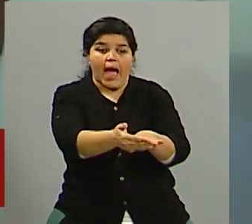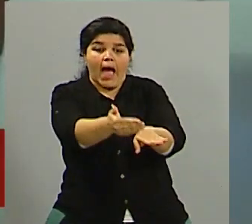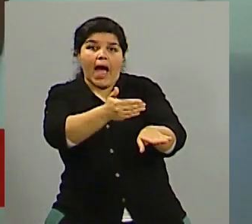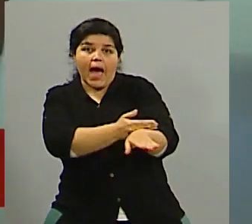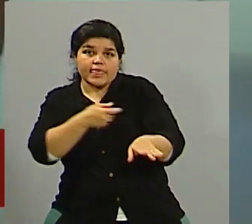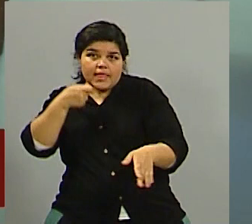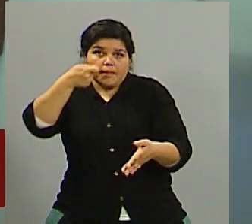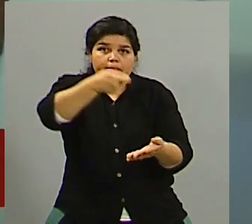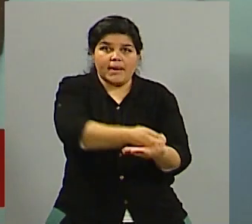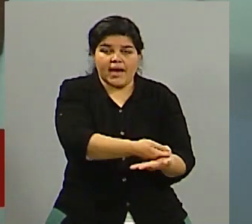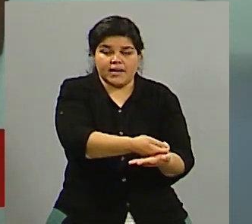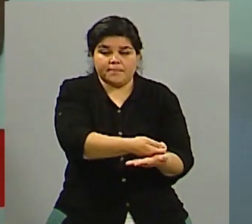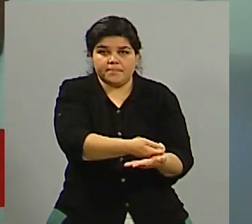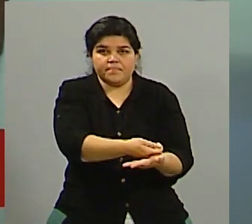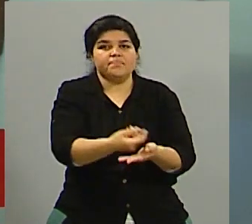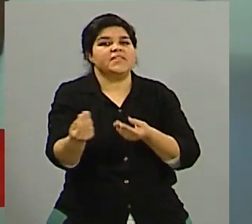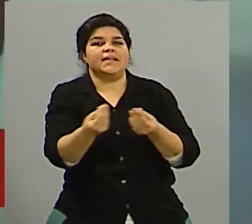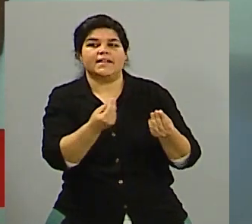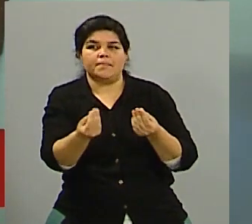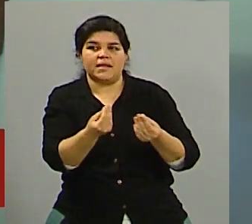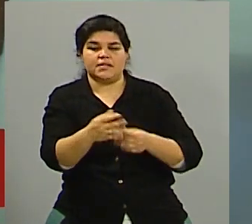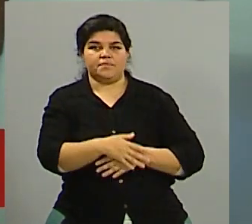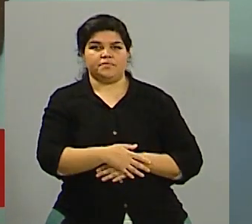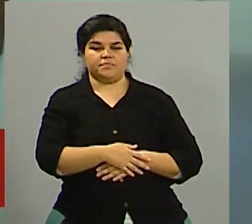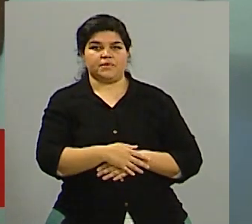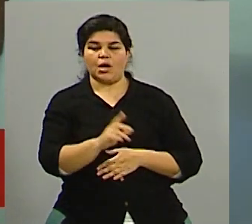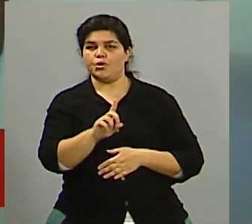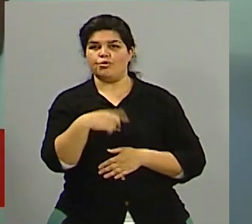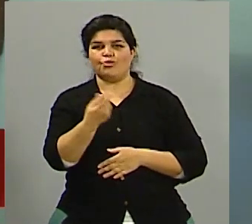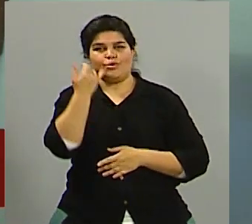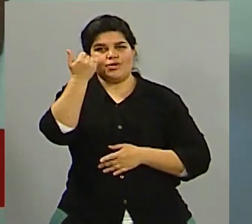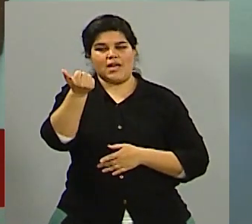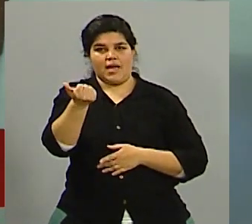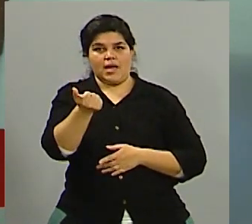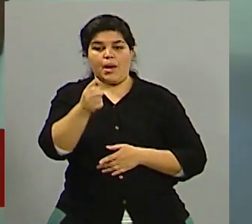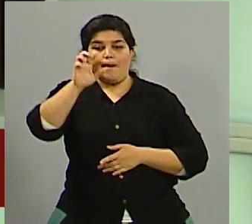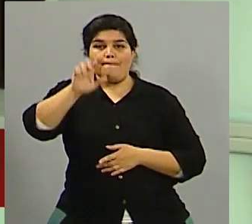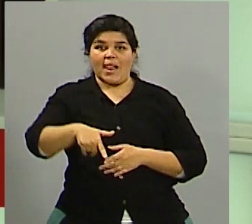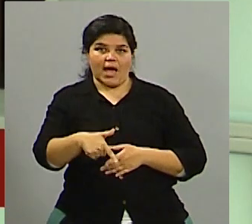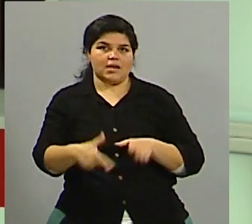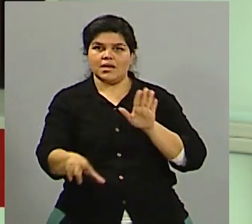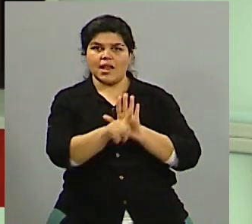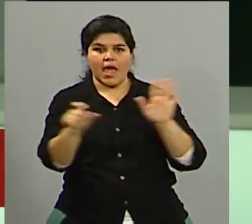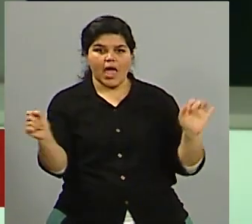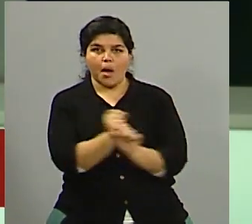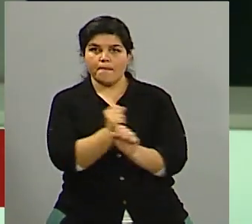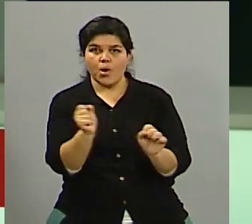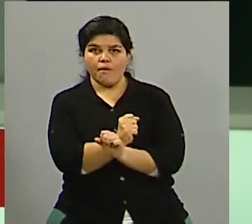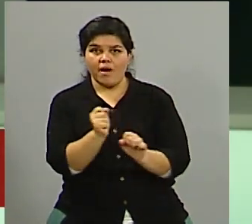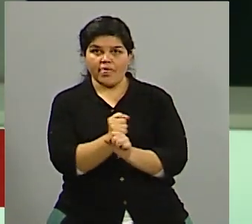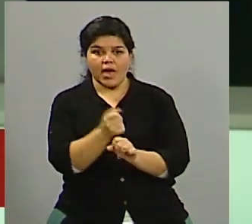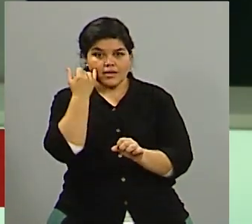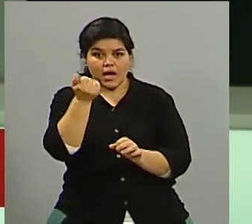Eso, nosotros el plan de pago, la moratoria, la empezamos a implementar apenas se aprobó la ley y bueno, desde el mes pasado ya comenzamos a implementar la